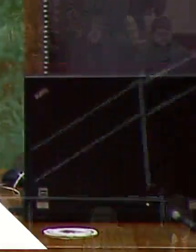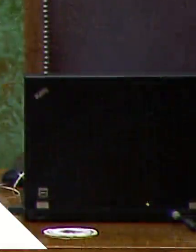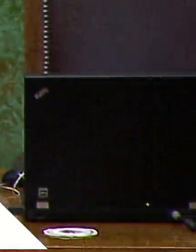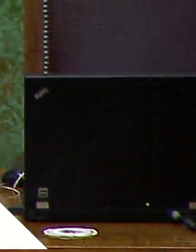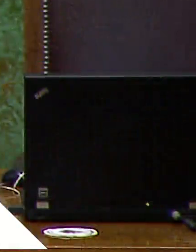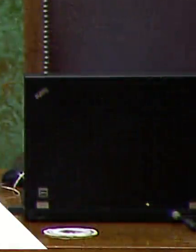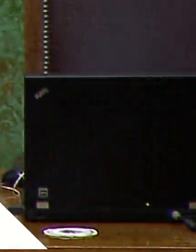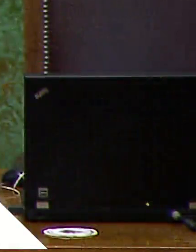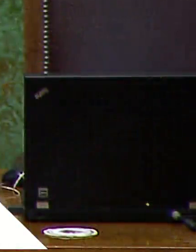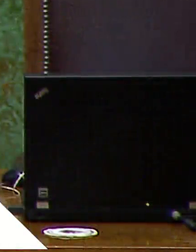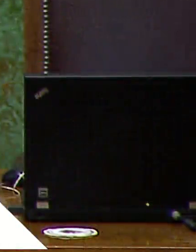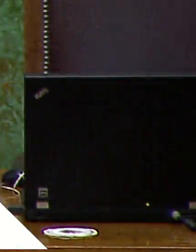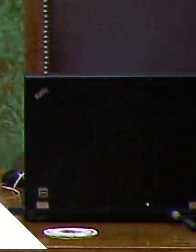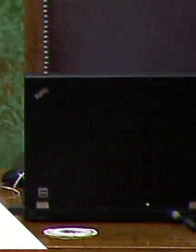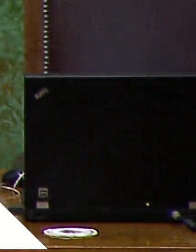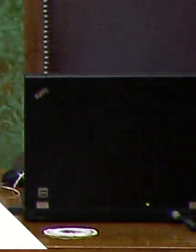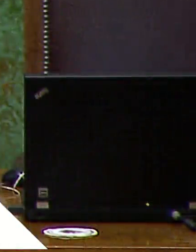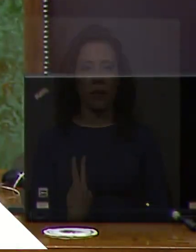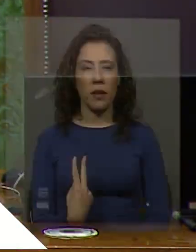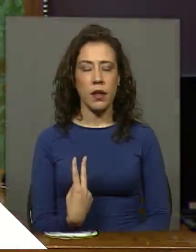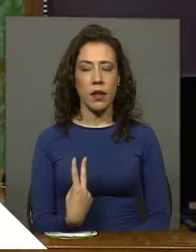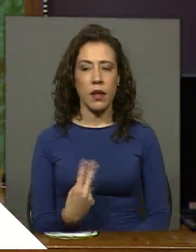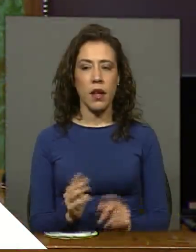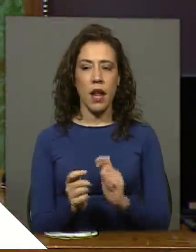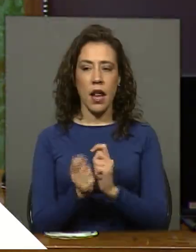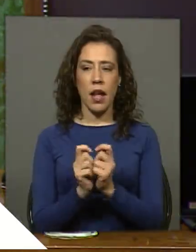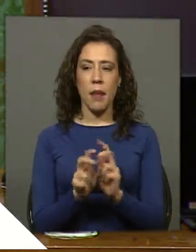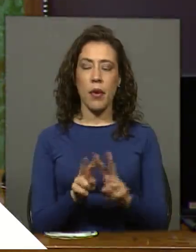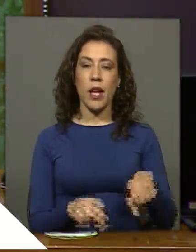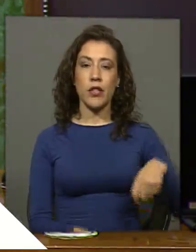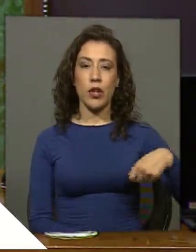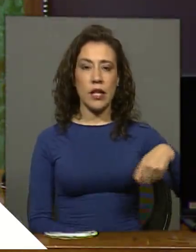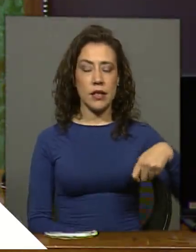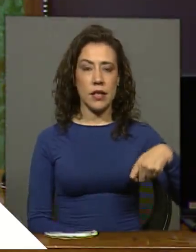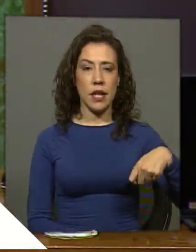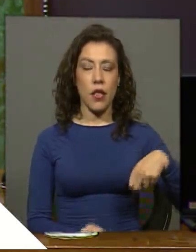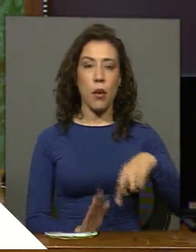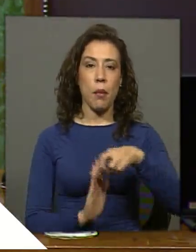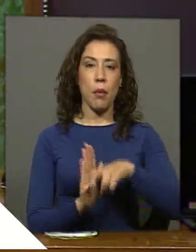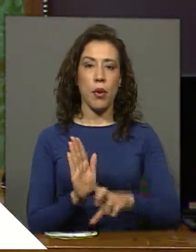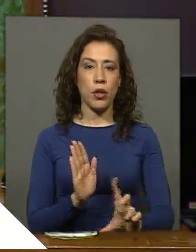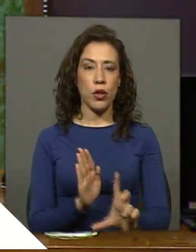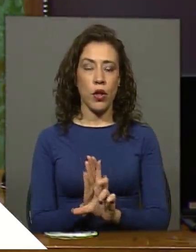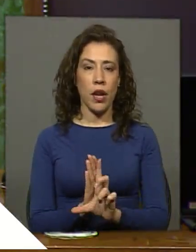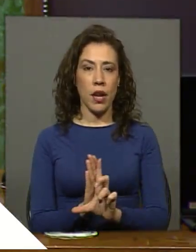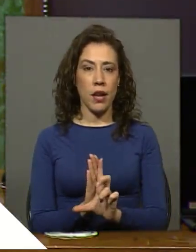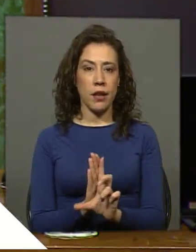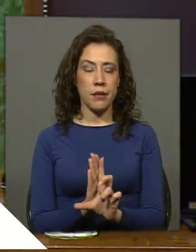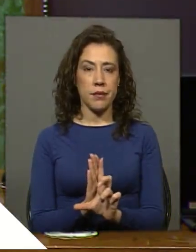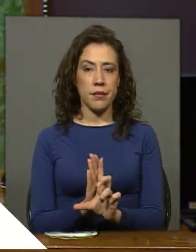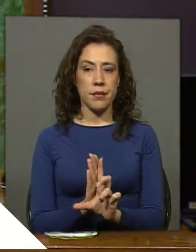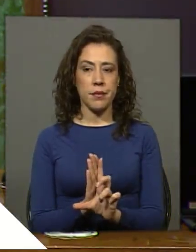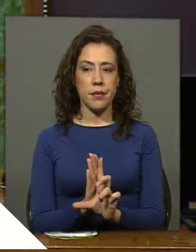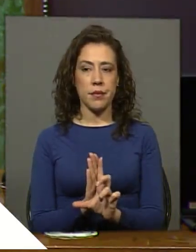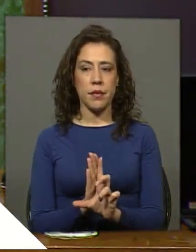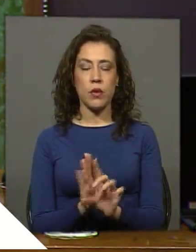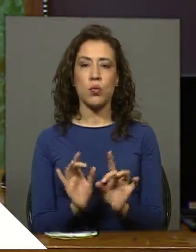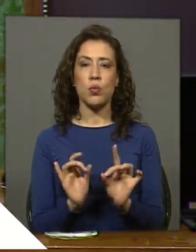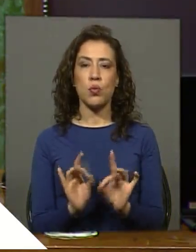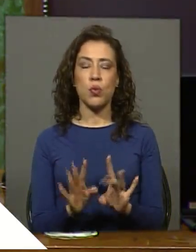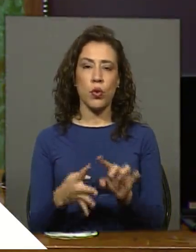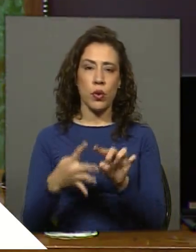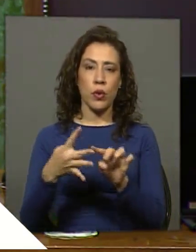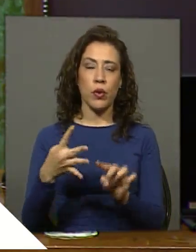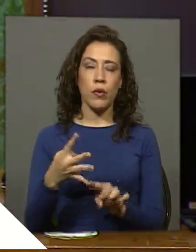en segundo lugar corresponde tratar las modificaciones introducidas por el senado en el proyecto de ley iniciado en mensaje que establece un